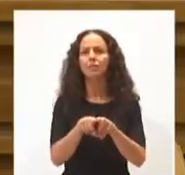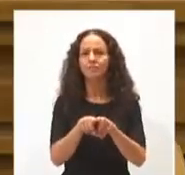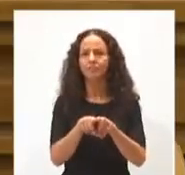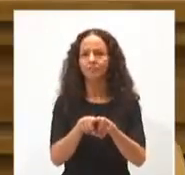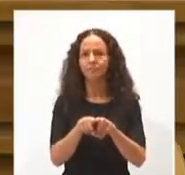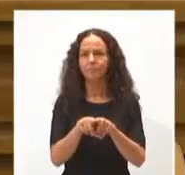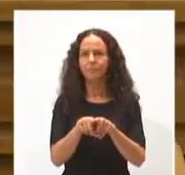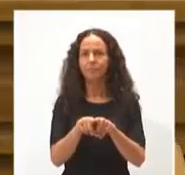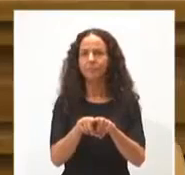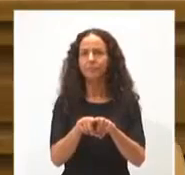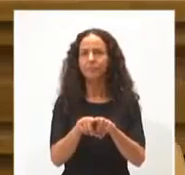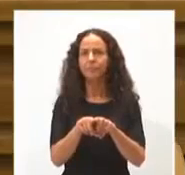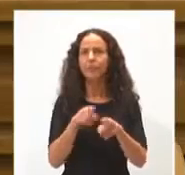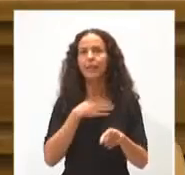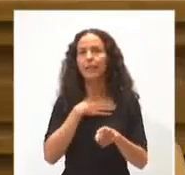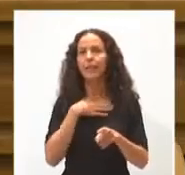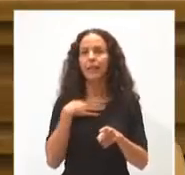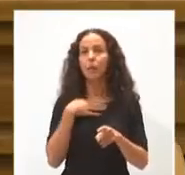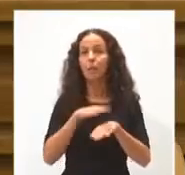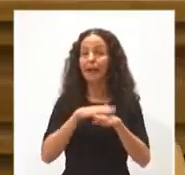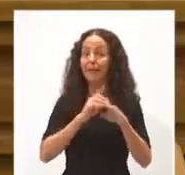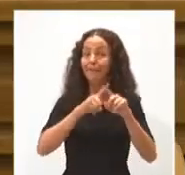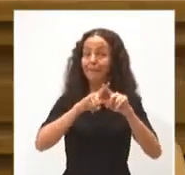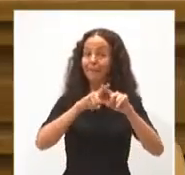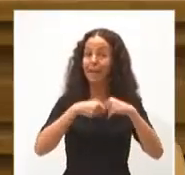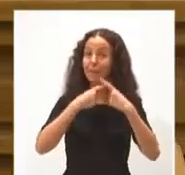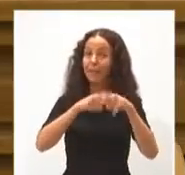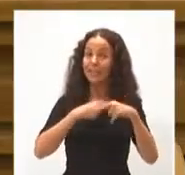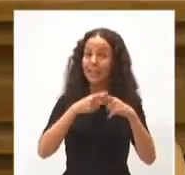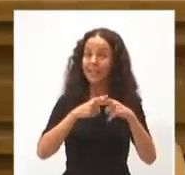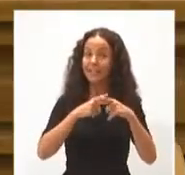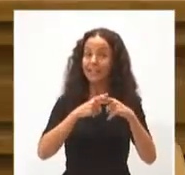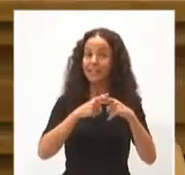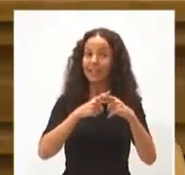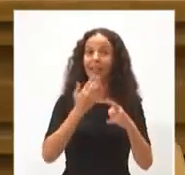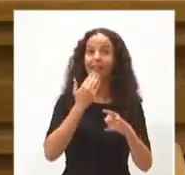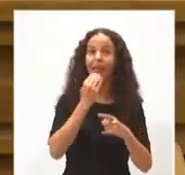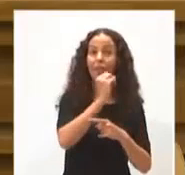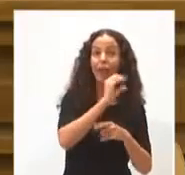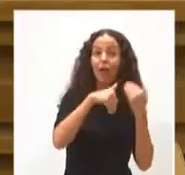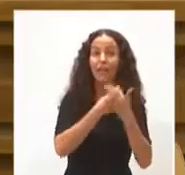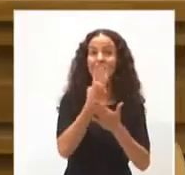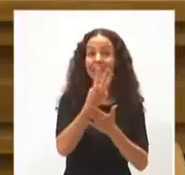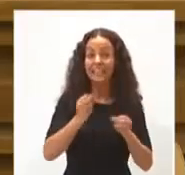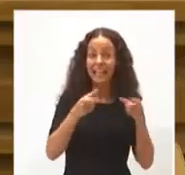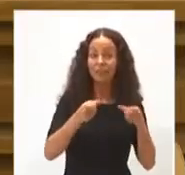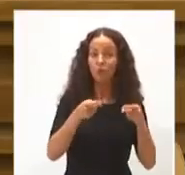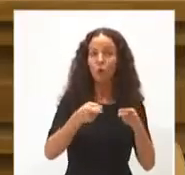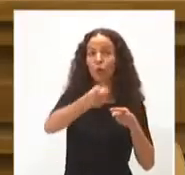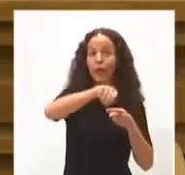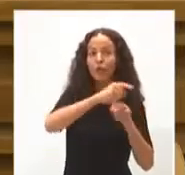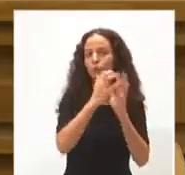renta para las familias en el gasto de 0-3 años en escuelas infantiles es una